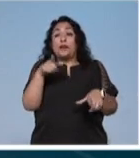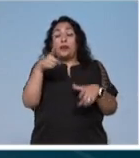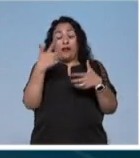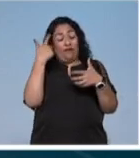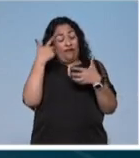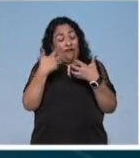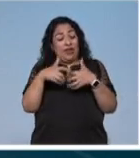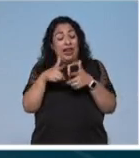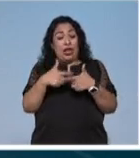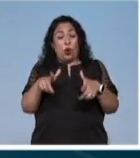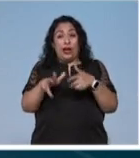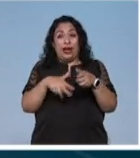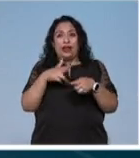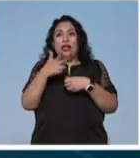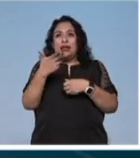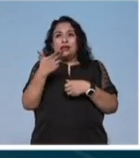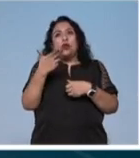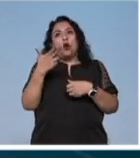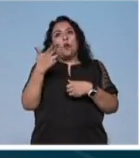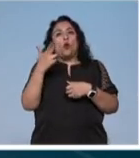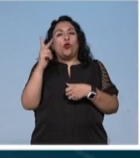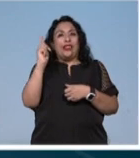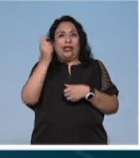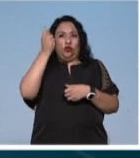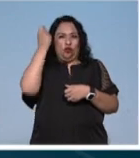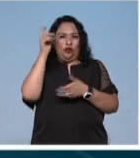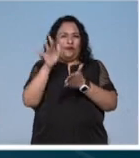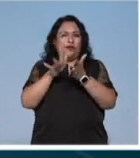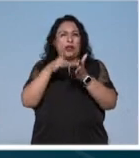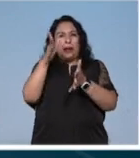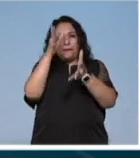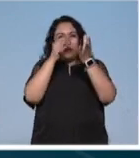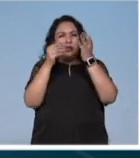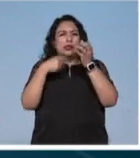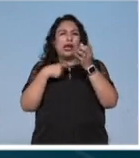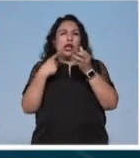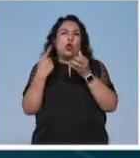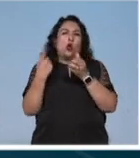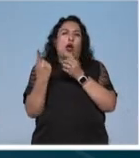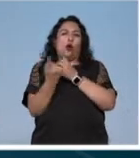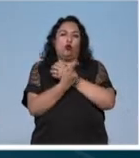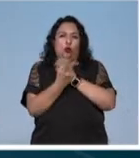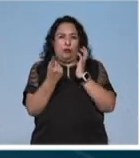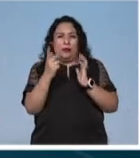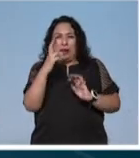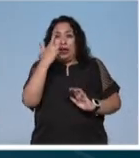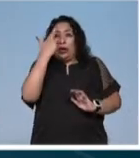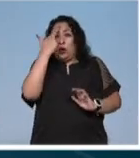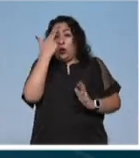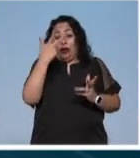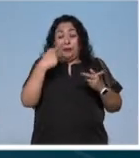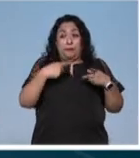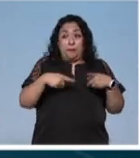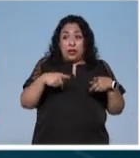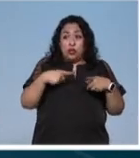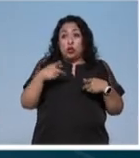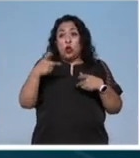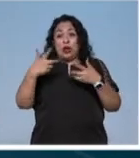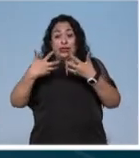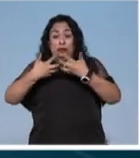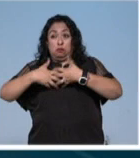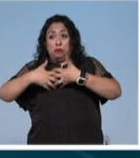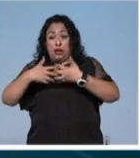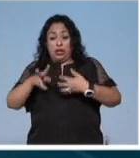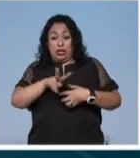lenguaje natural la base de esta tecnología, que se inspira en el aprendizaje automatizado. Recordemos que tanto las personas como las